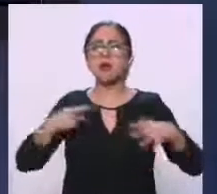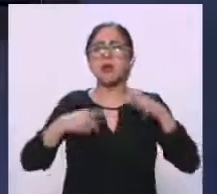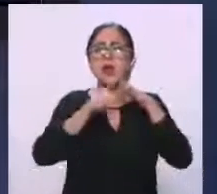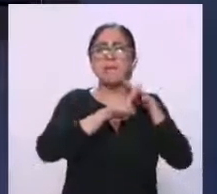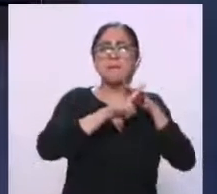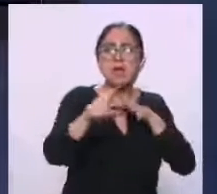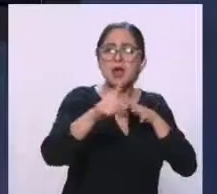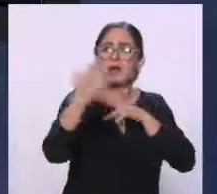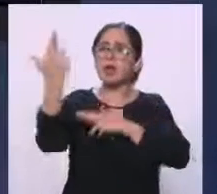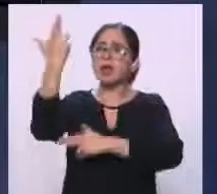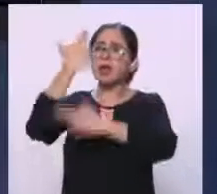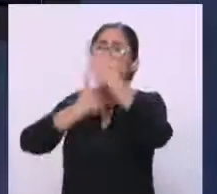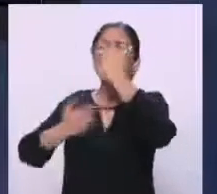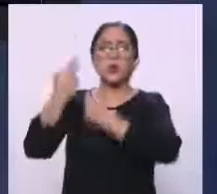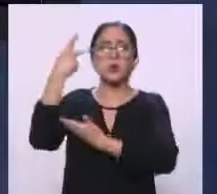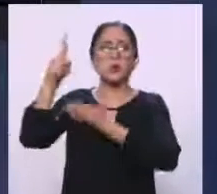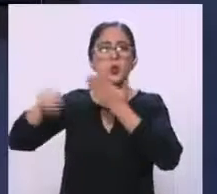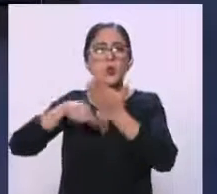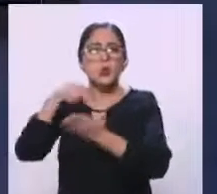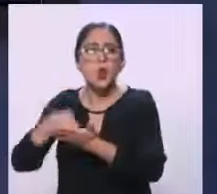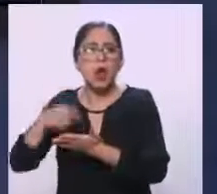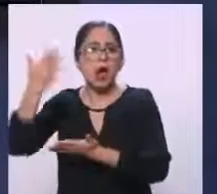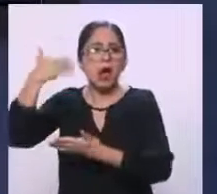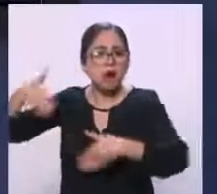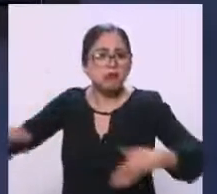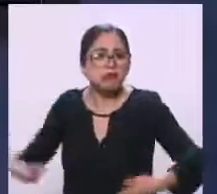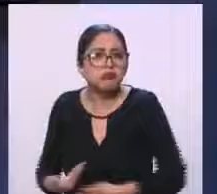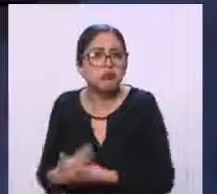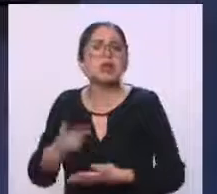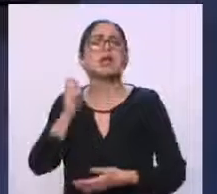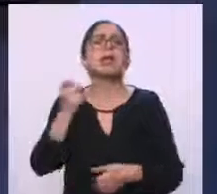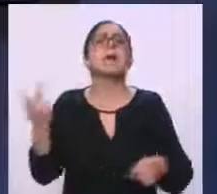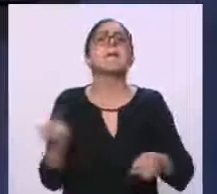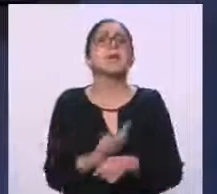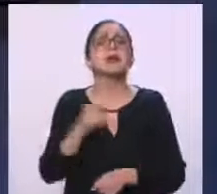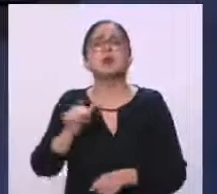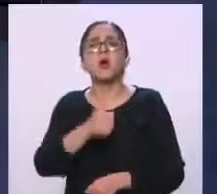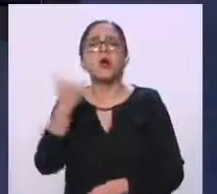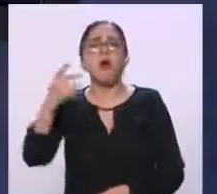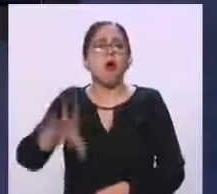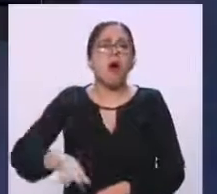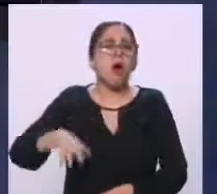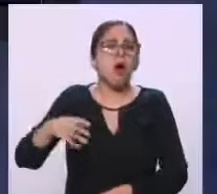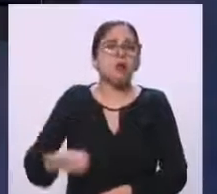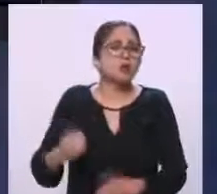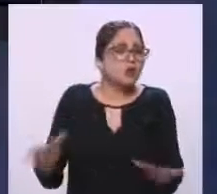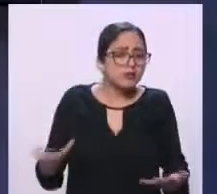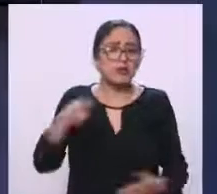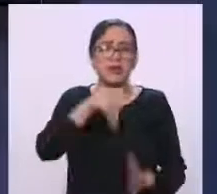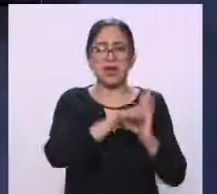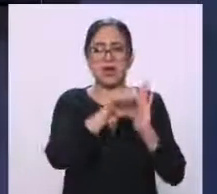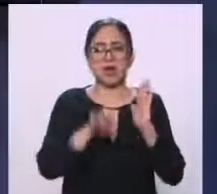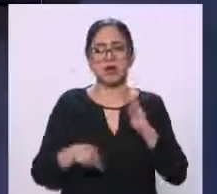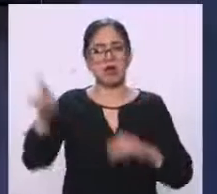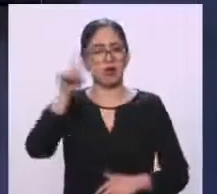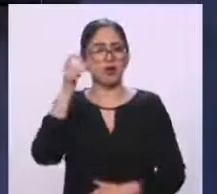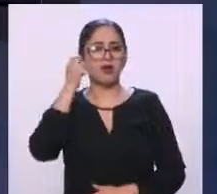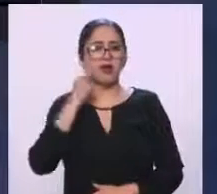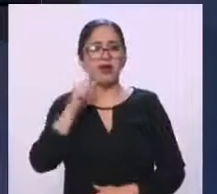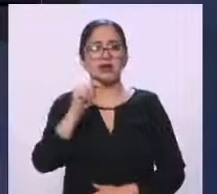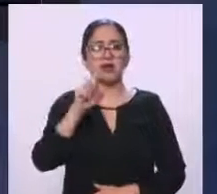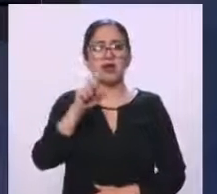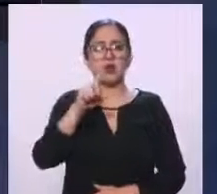a su lugar de origen? ¿Qué pasa con los abusos que se cometen? Ahí le va uno. En Teloloalpan, Guerrero, la policía